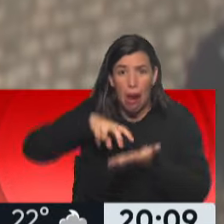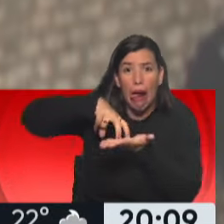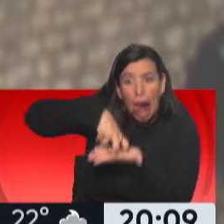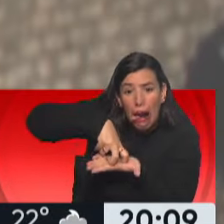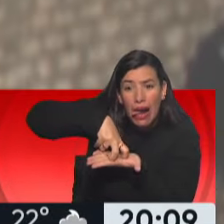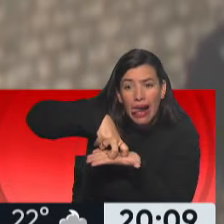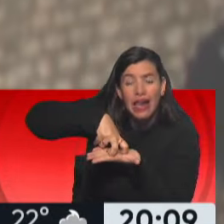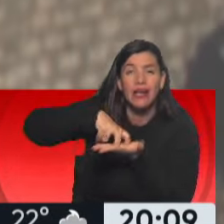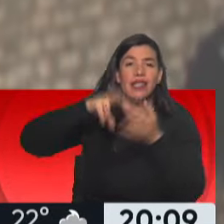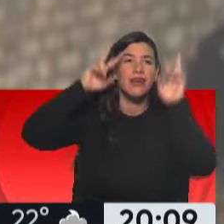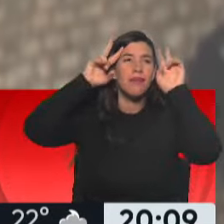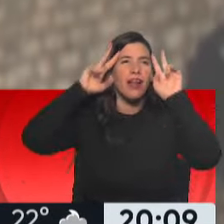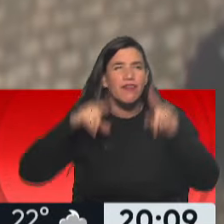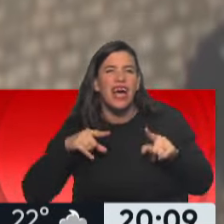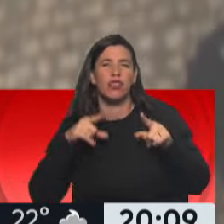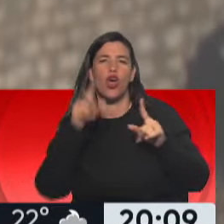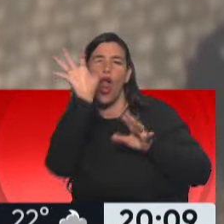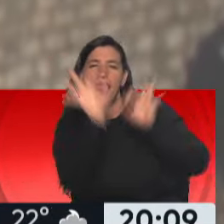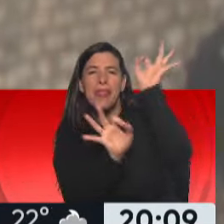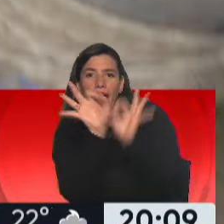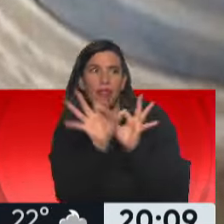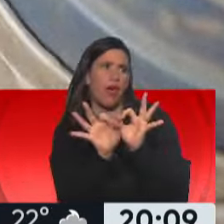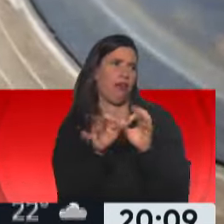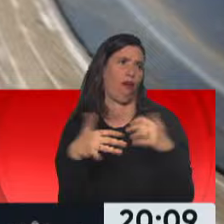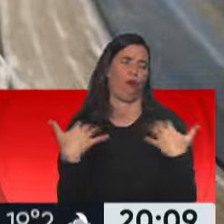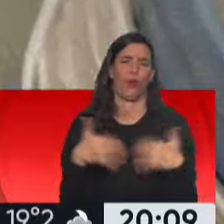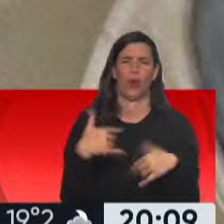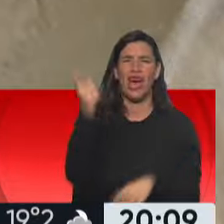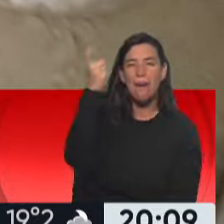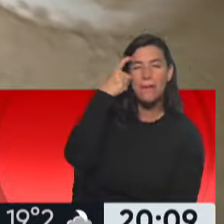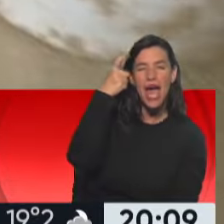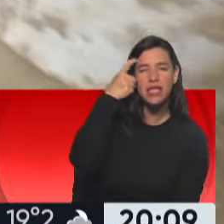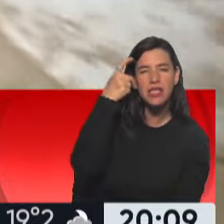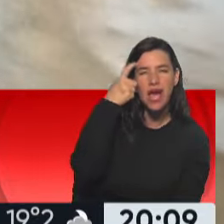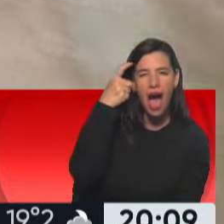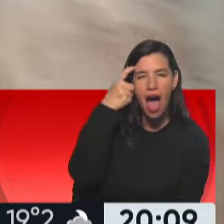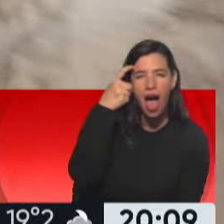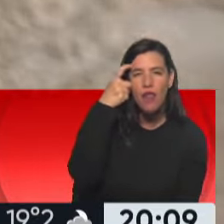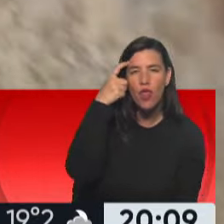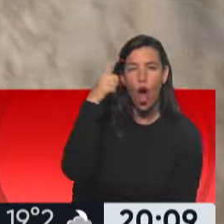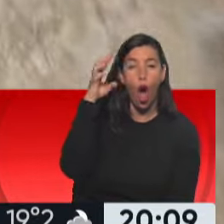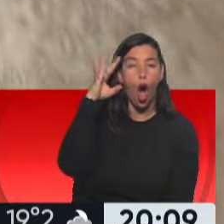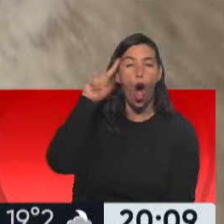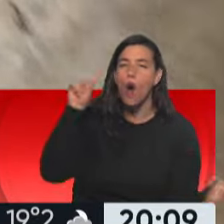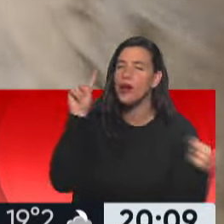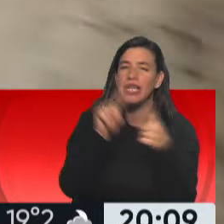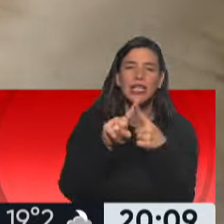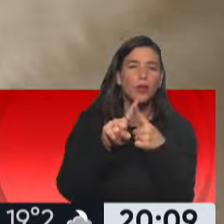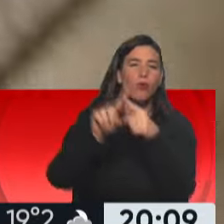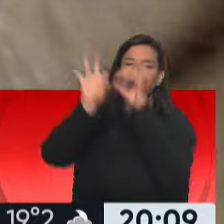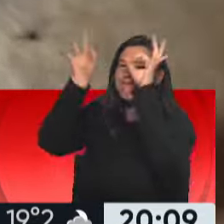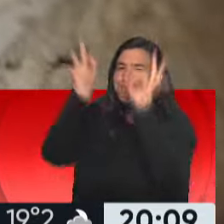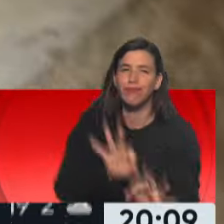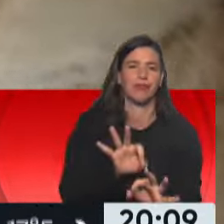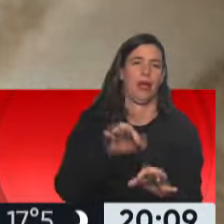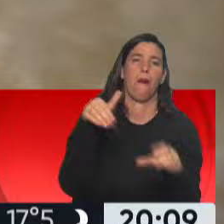con toda una estrategia, con una cabeza pensando que el objetivo era llegar a un banco. En este